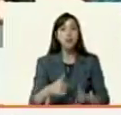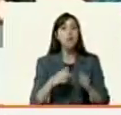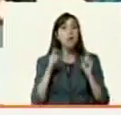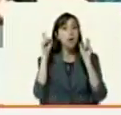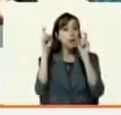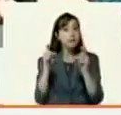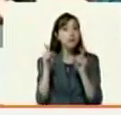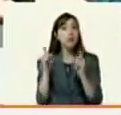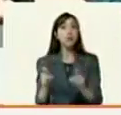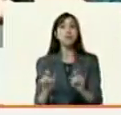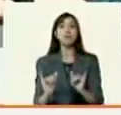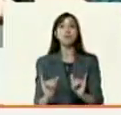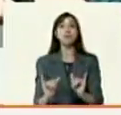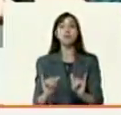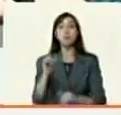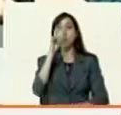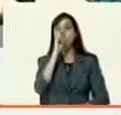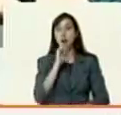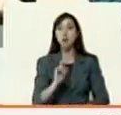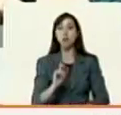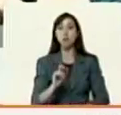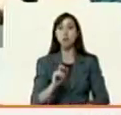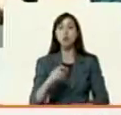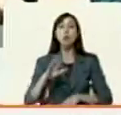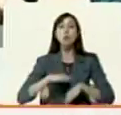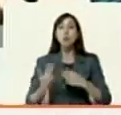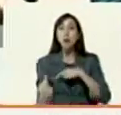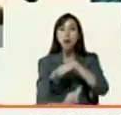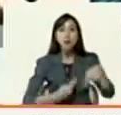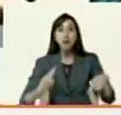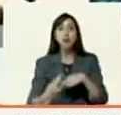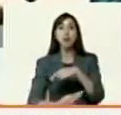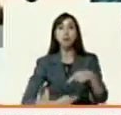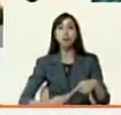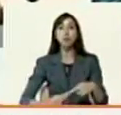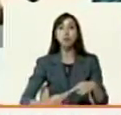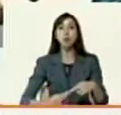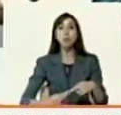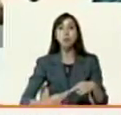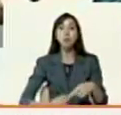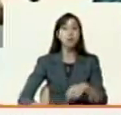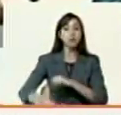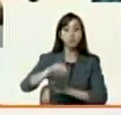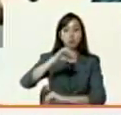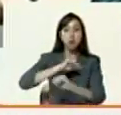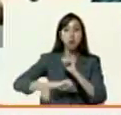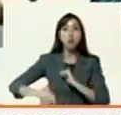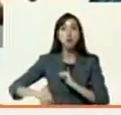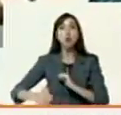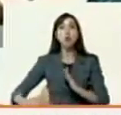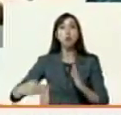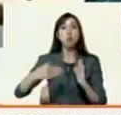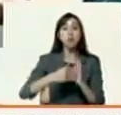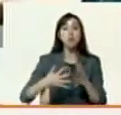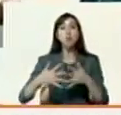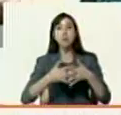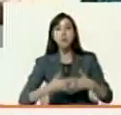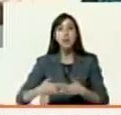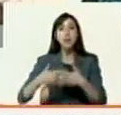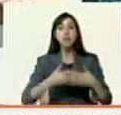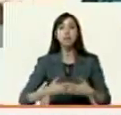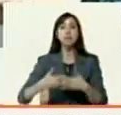en el mismo año en el cual la revolución adquirió su carácter antiimperialista, en el año 2004. Ese mismo año este